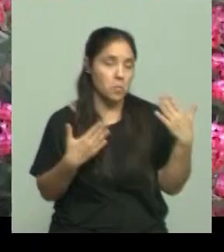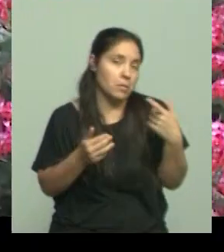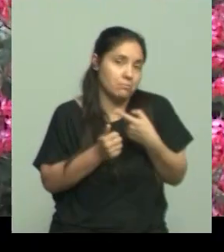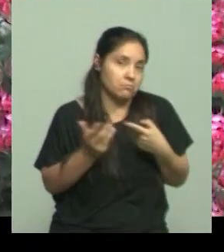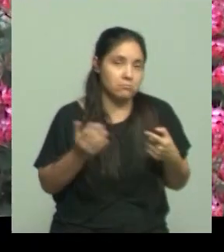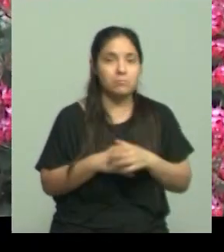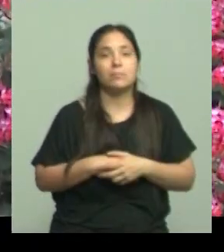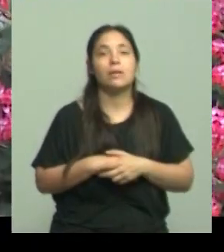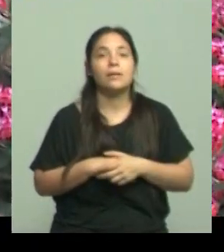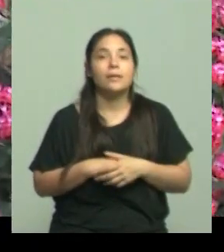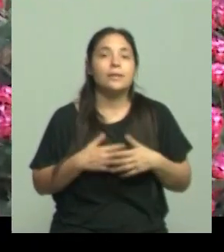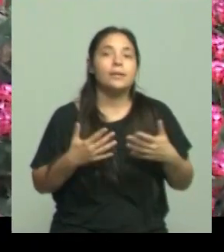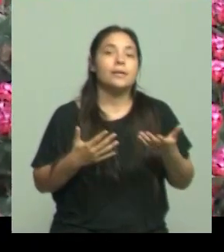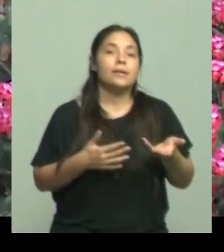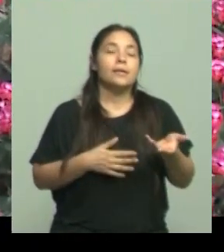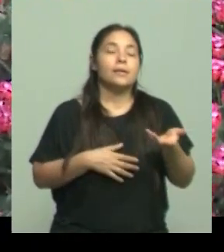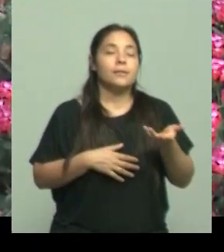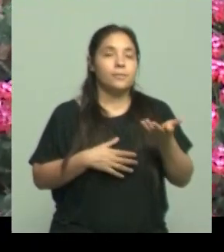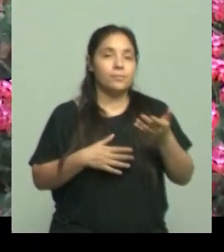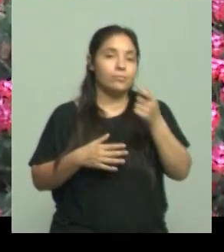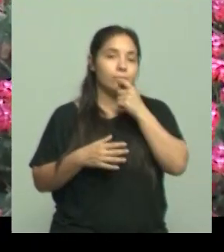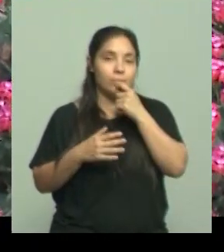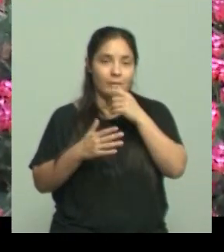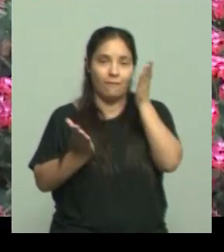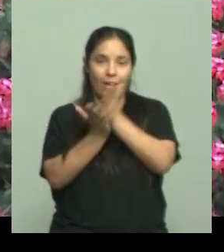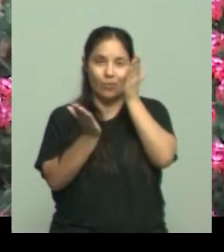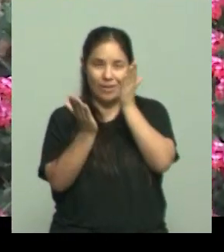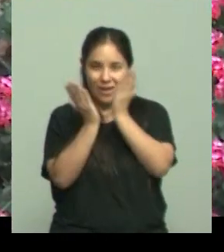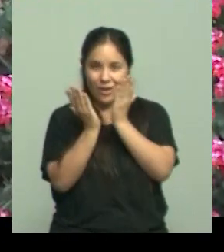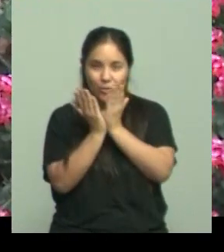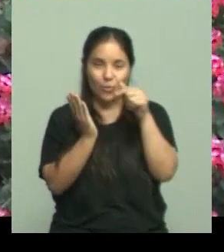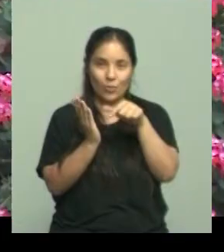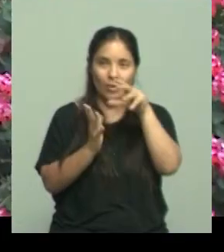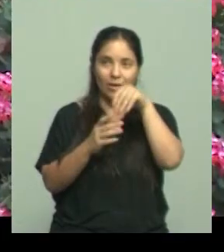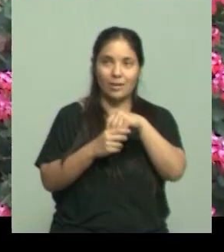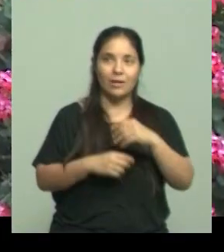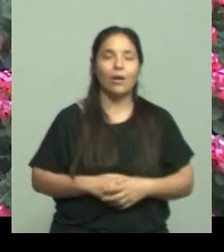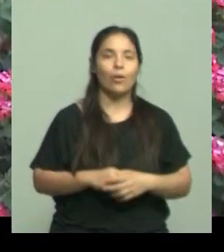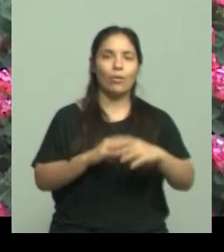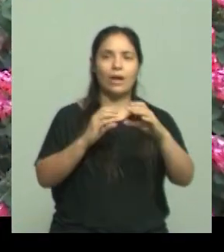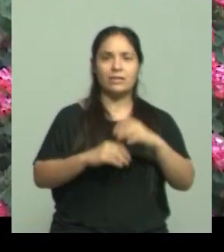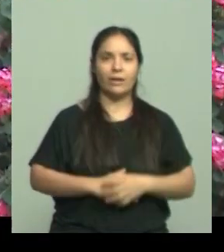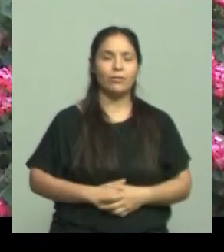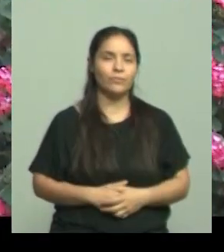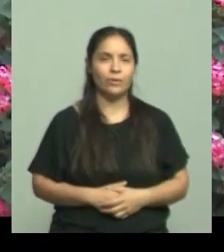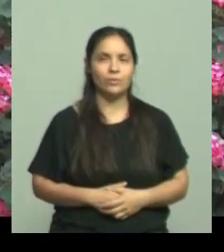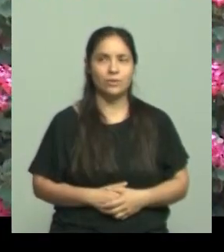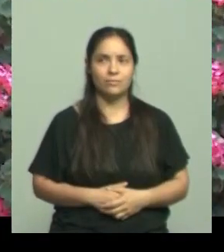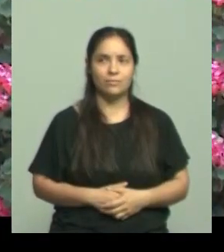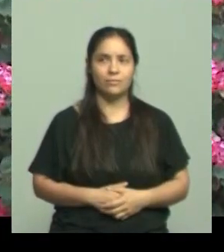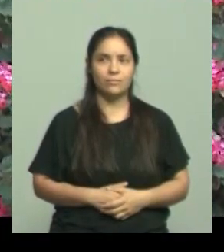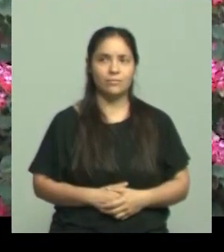lo estudia en la facultad o lo puede conocer popularmente, decíamos que los medios de comunicación son el cuarto poder. ¿Lo siguen